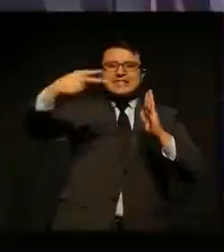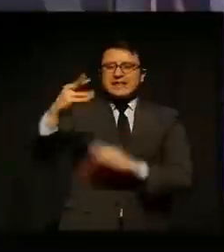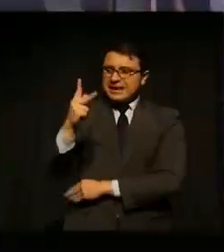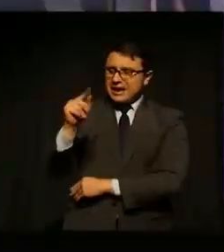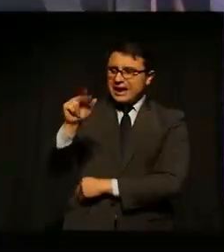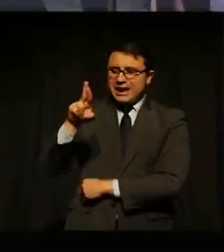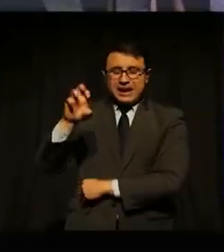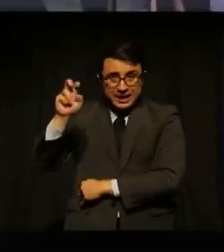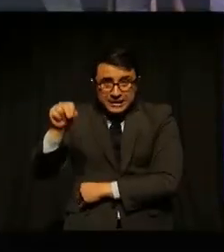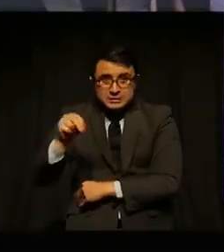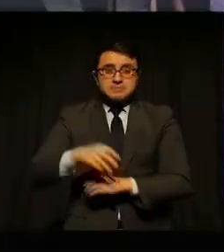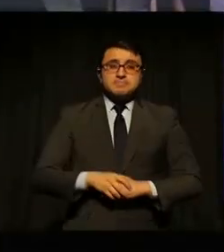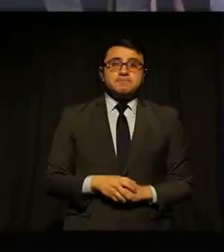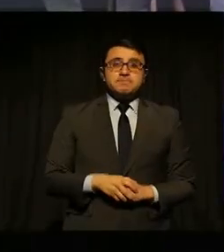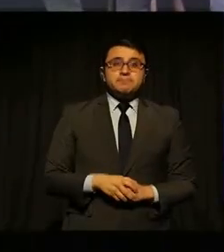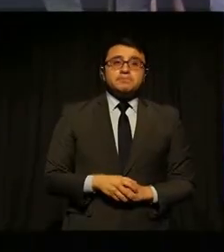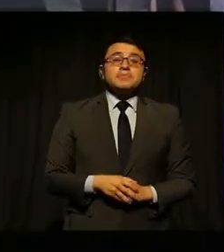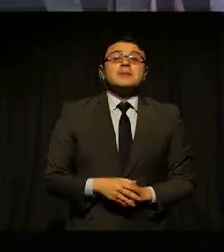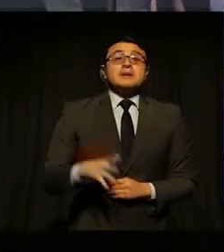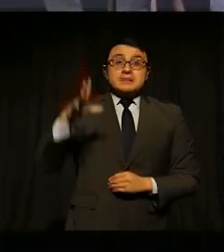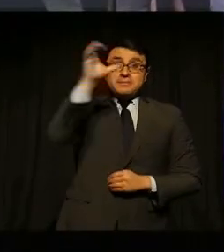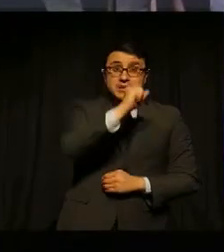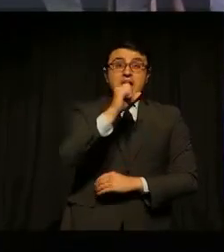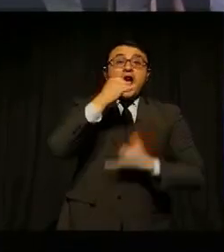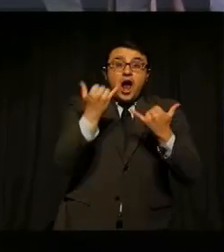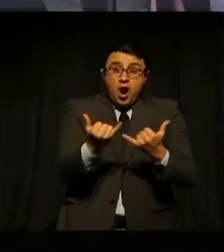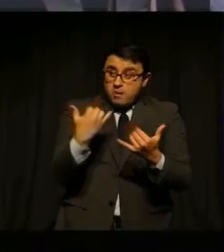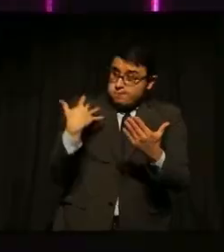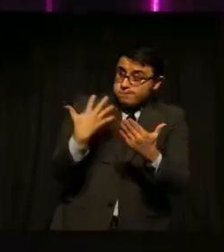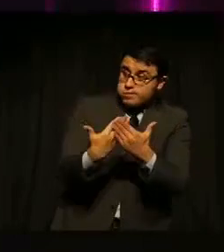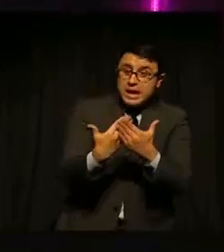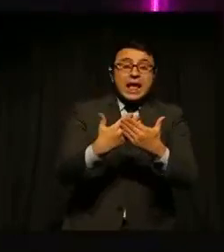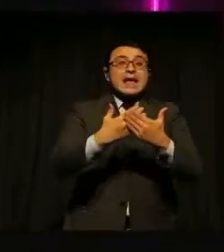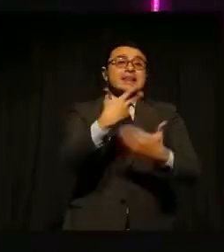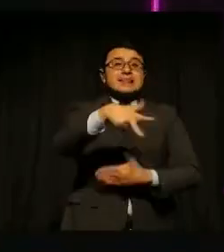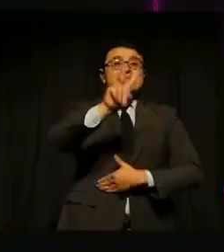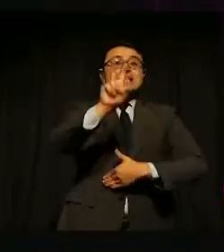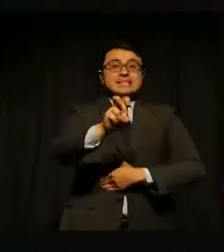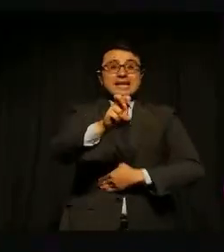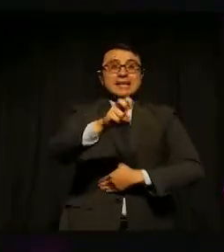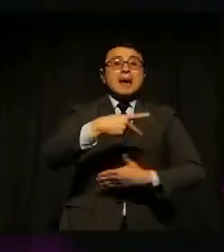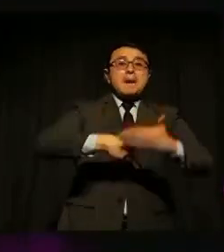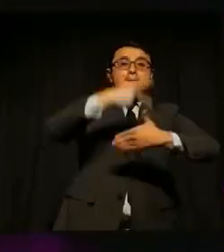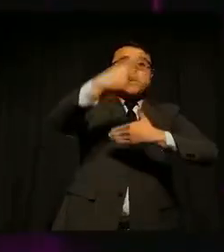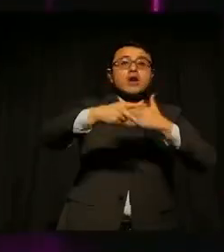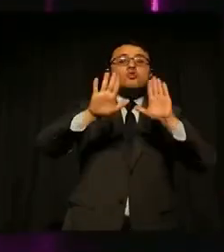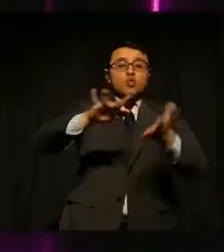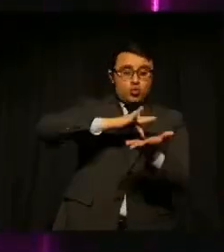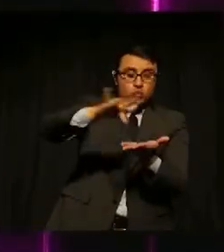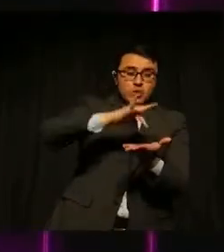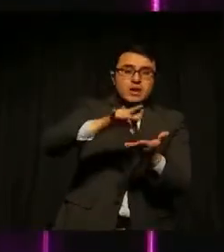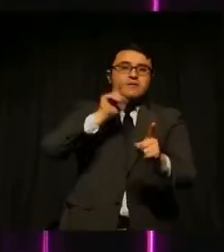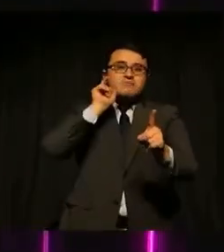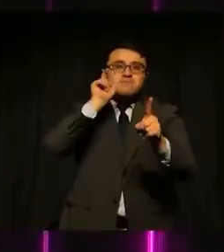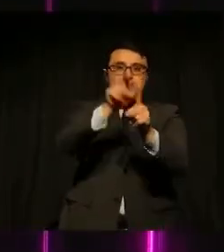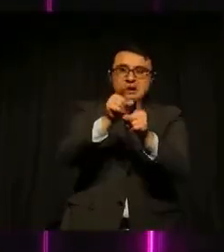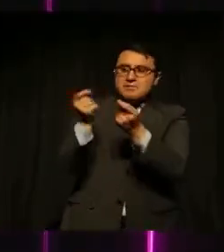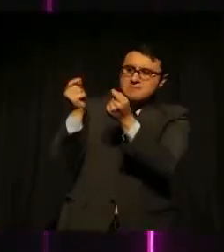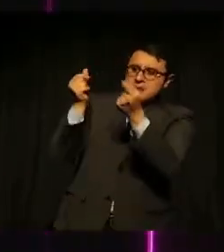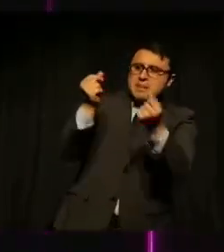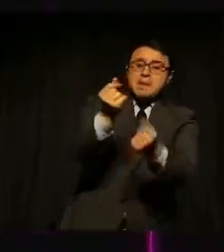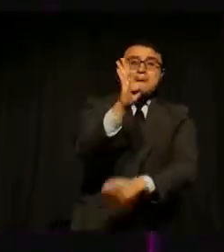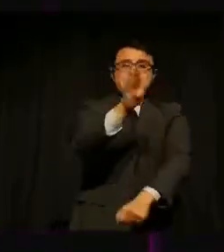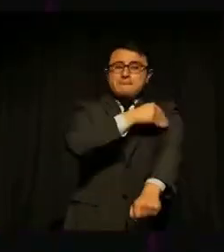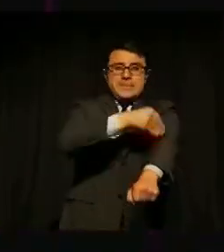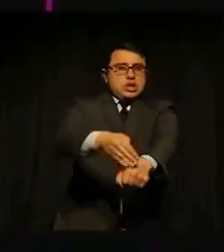darnos cuenta que hay 17 proyectos digitales que van a generar inversiones de billones de pesos en el país